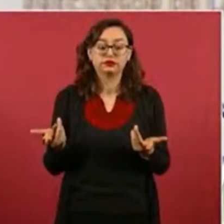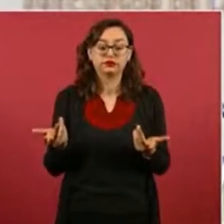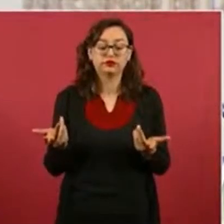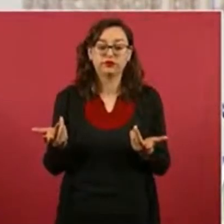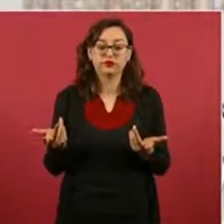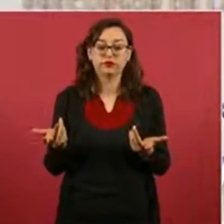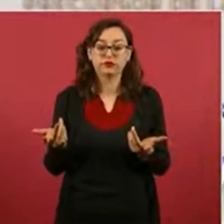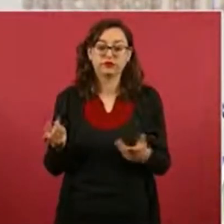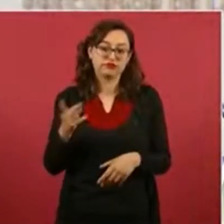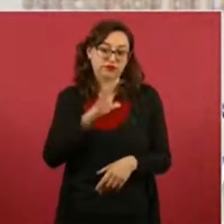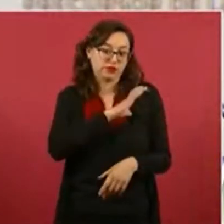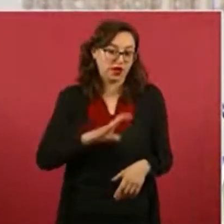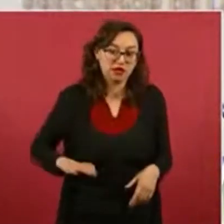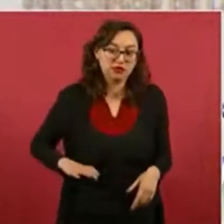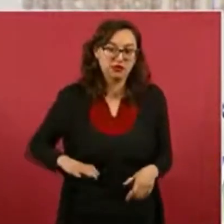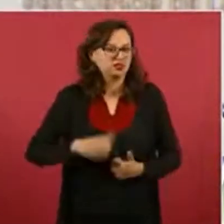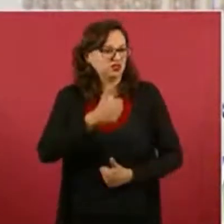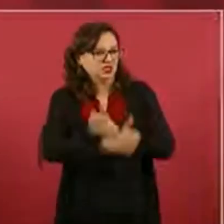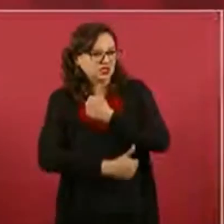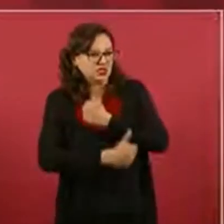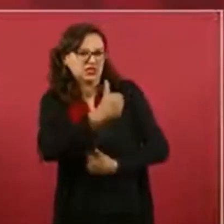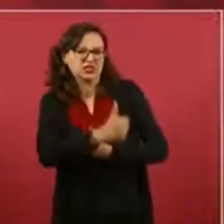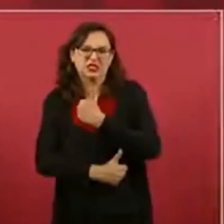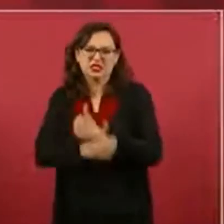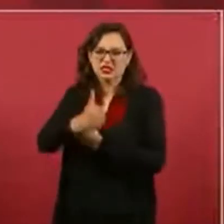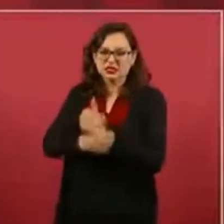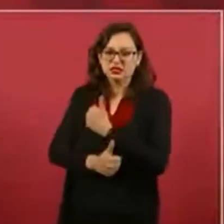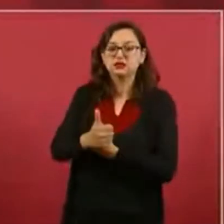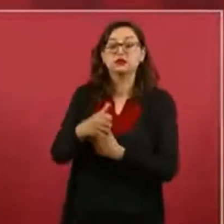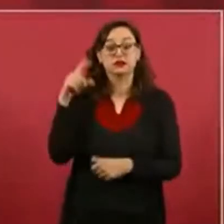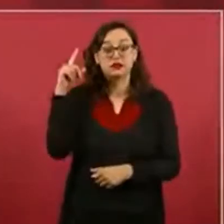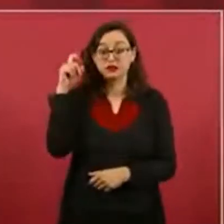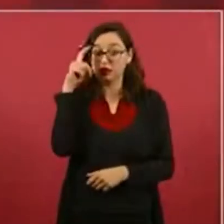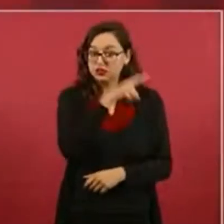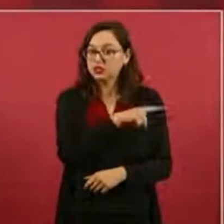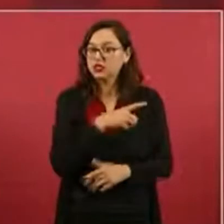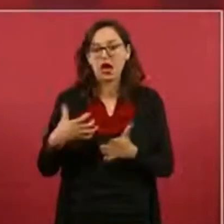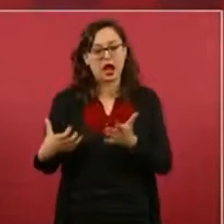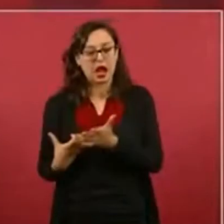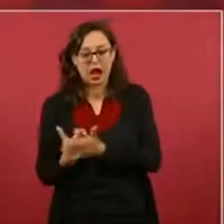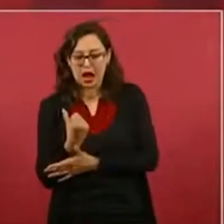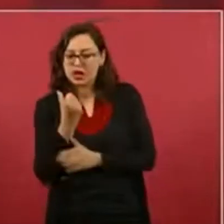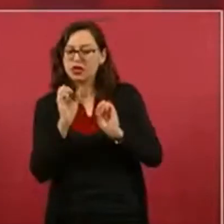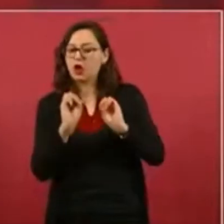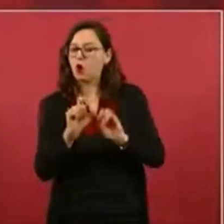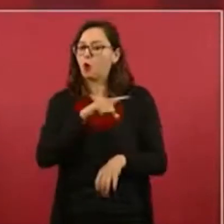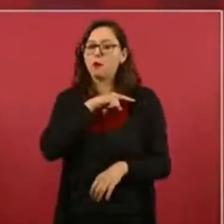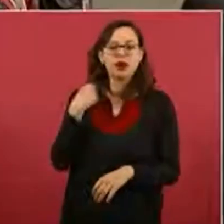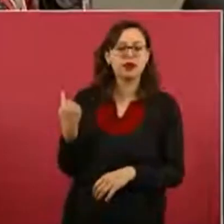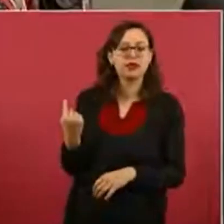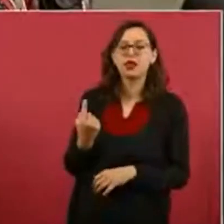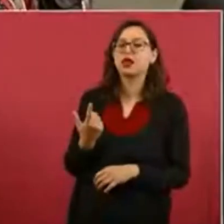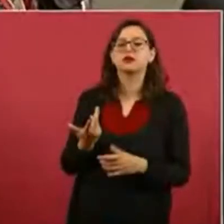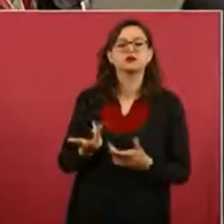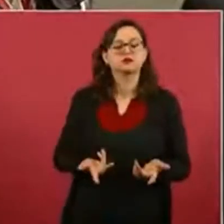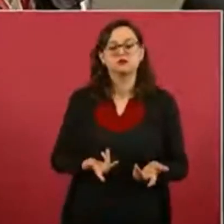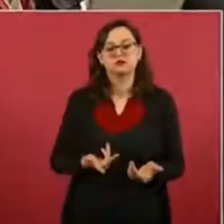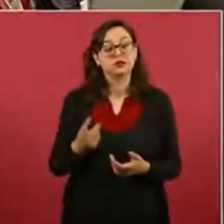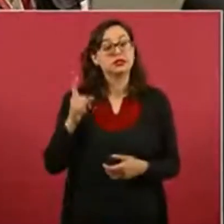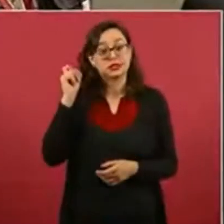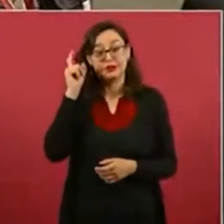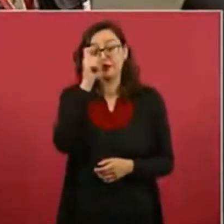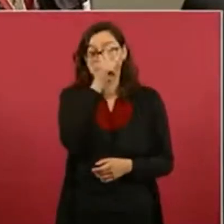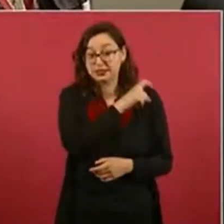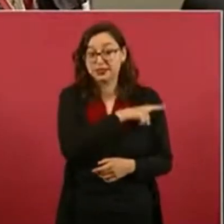para los candidatos ganadores perdedores para la gente que los ayuda